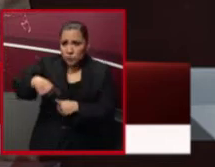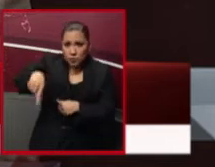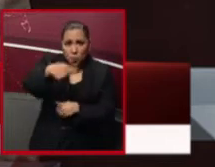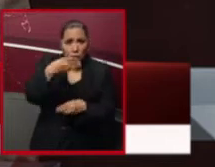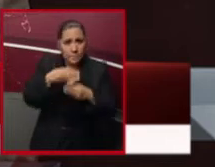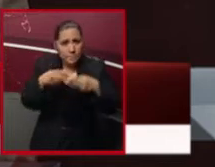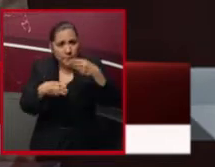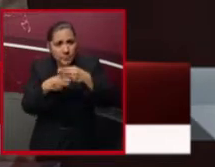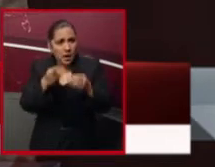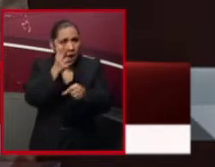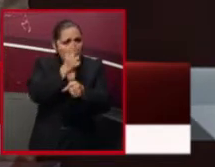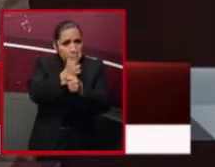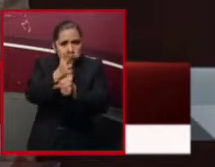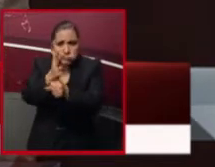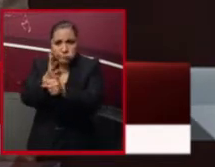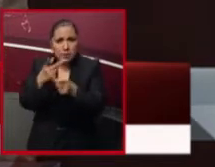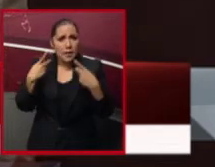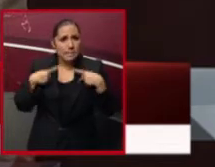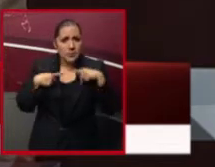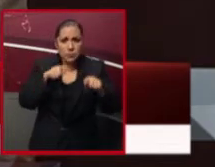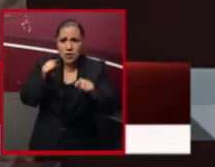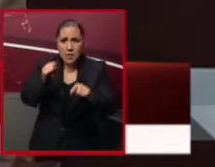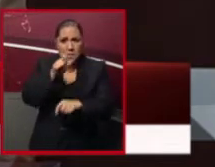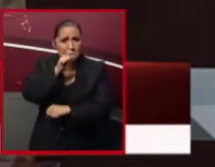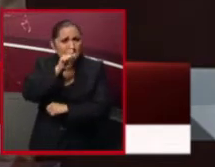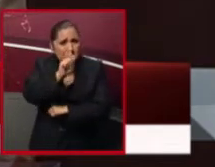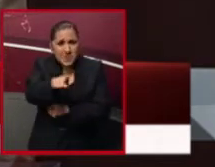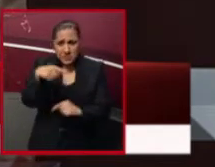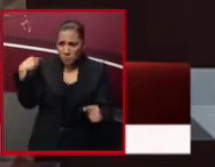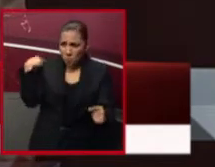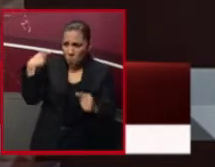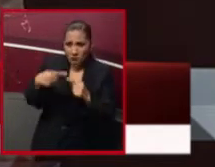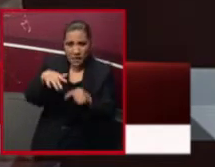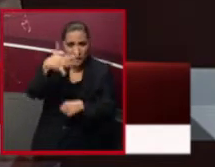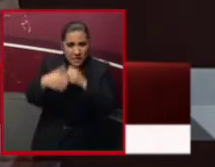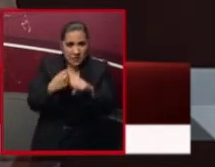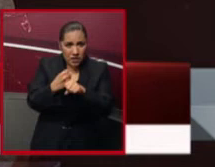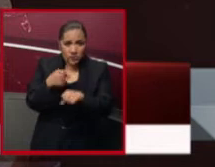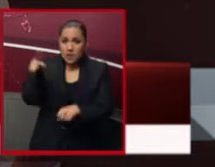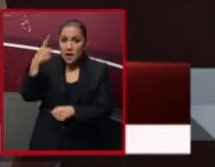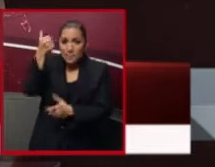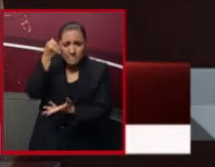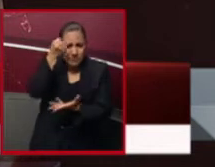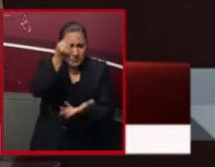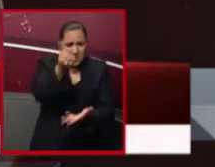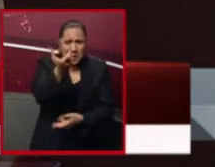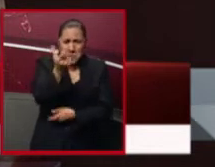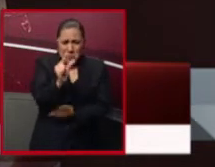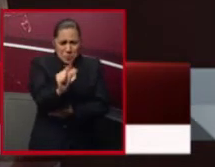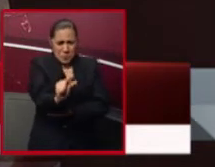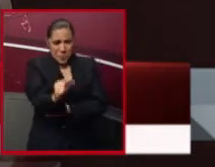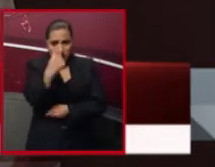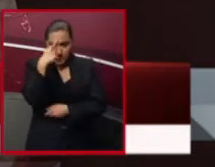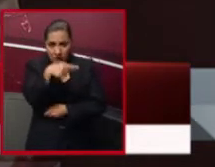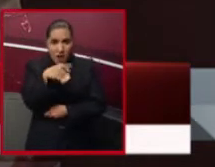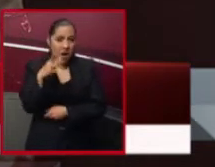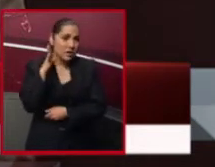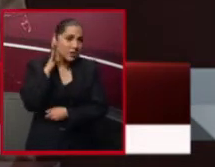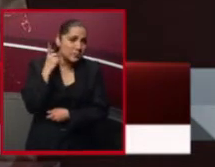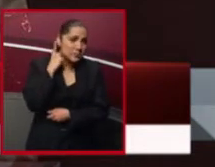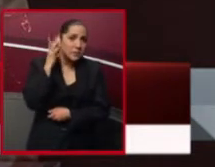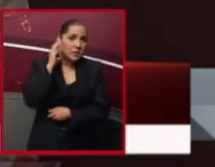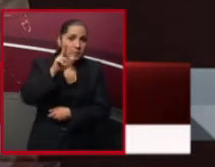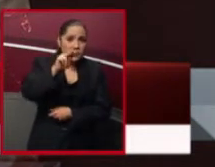con un presupuesto poco menos que miserable para un canal de televisión. La calidad de